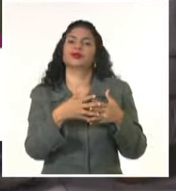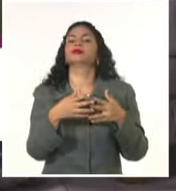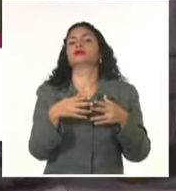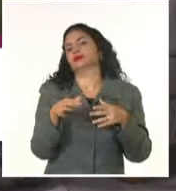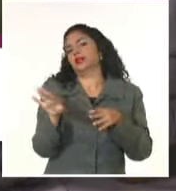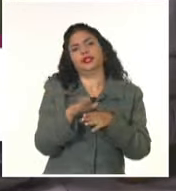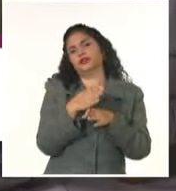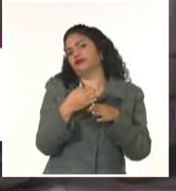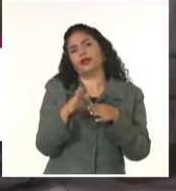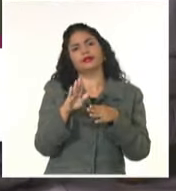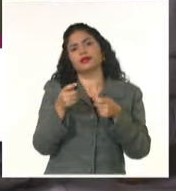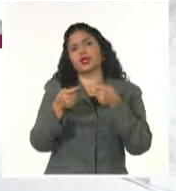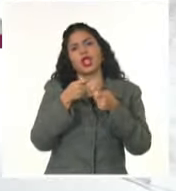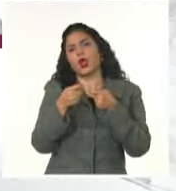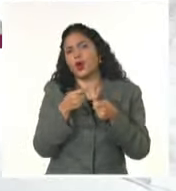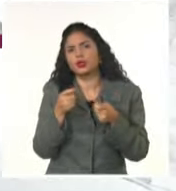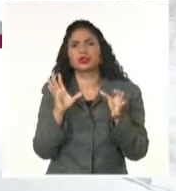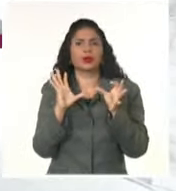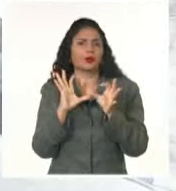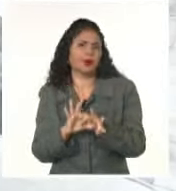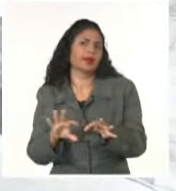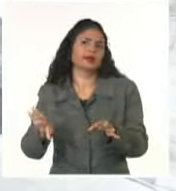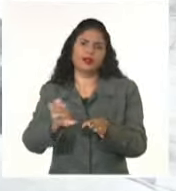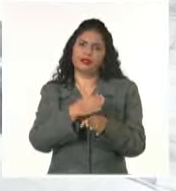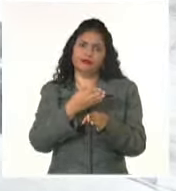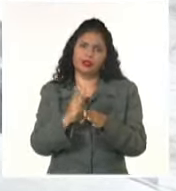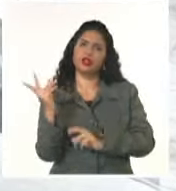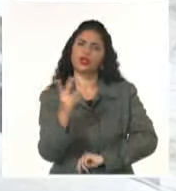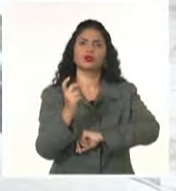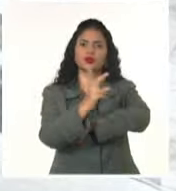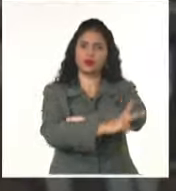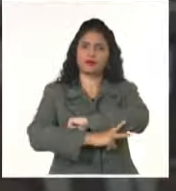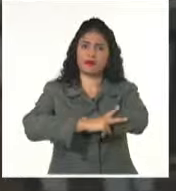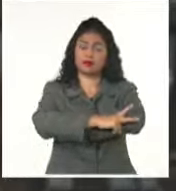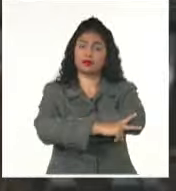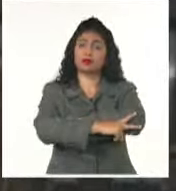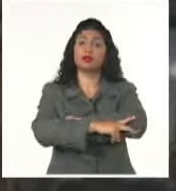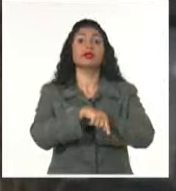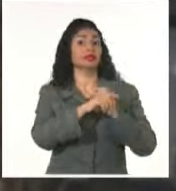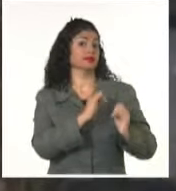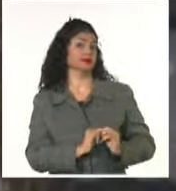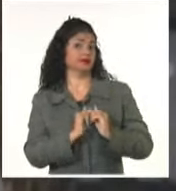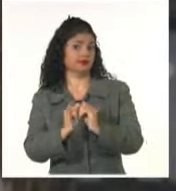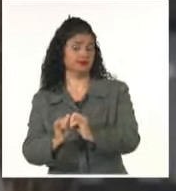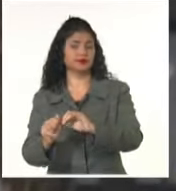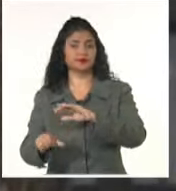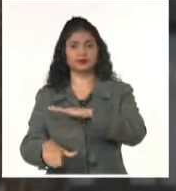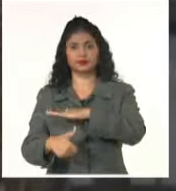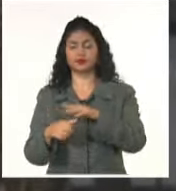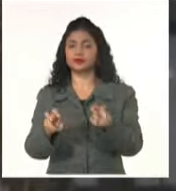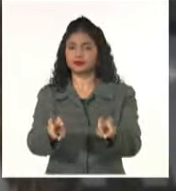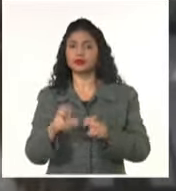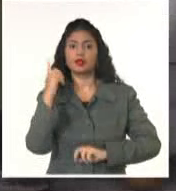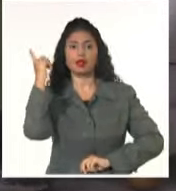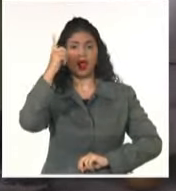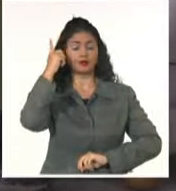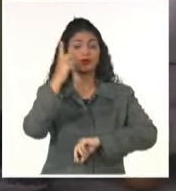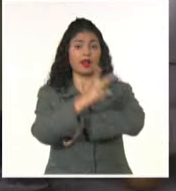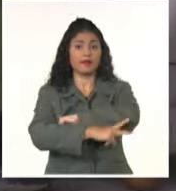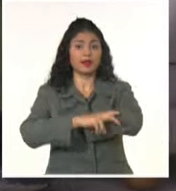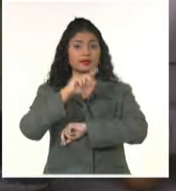relaciones bilaterales entre nuestros gobiernos. El mandatario informó al presidente de la Asamblea Nacional de la República de Namibia sobre